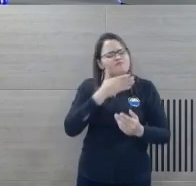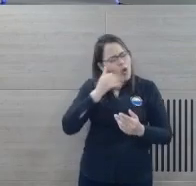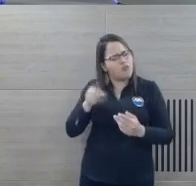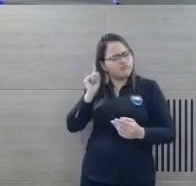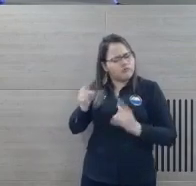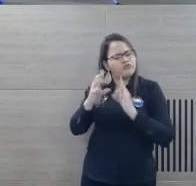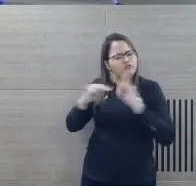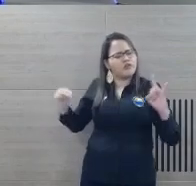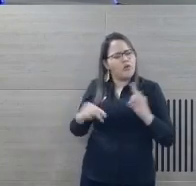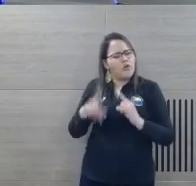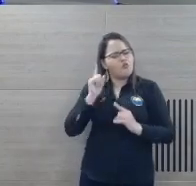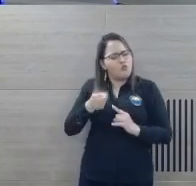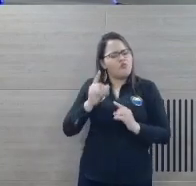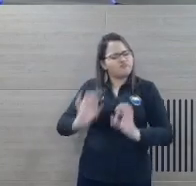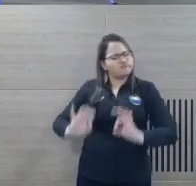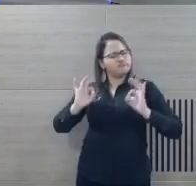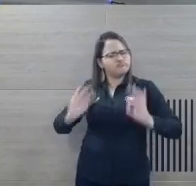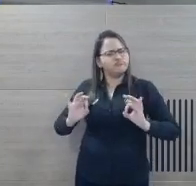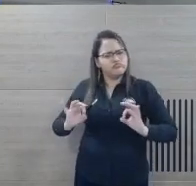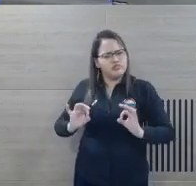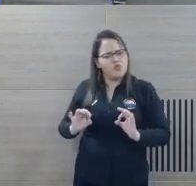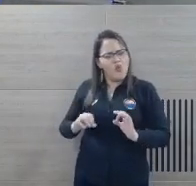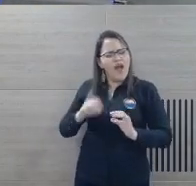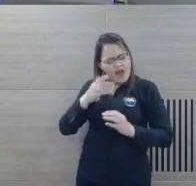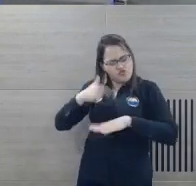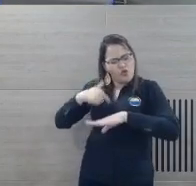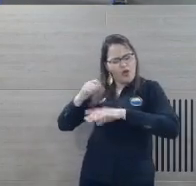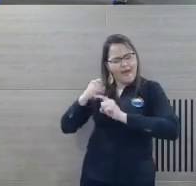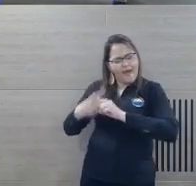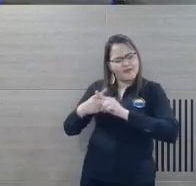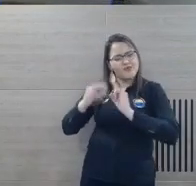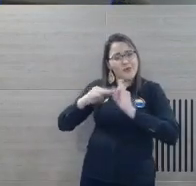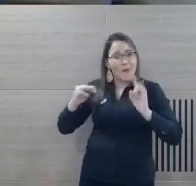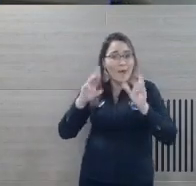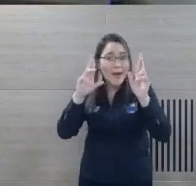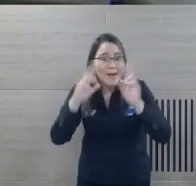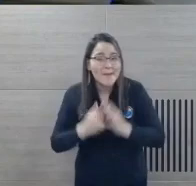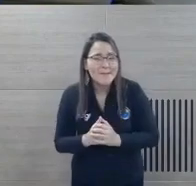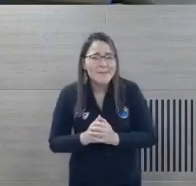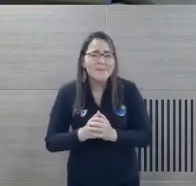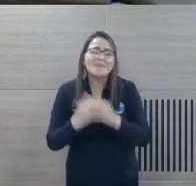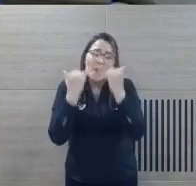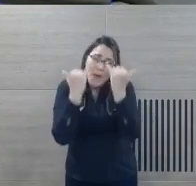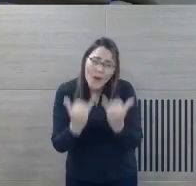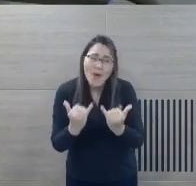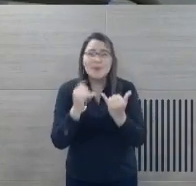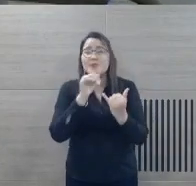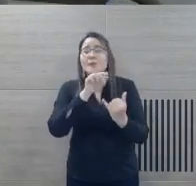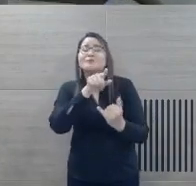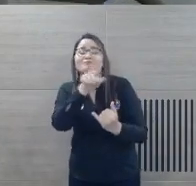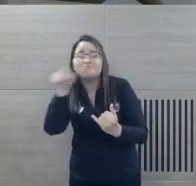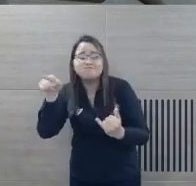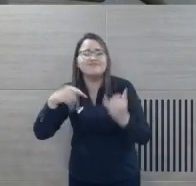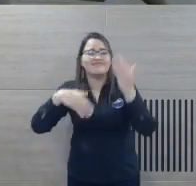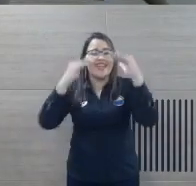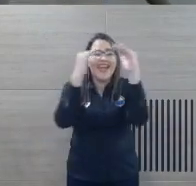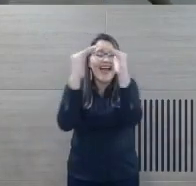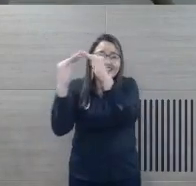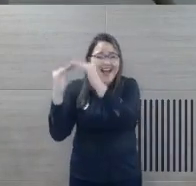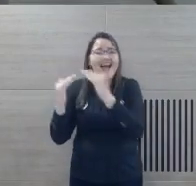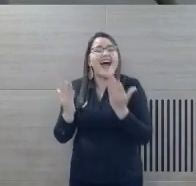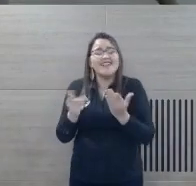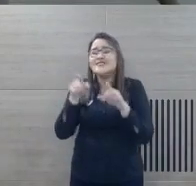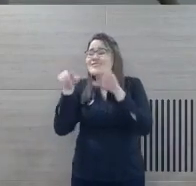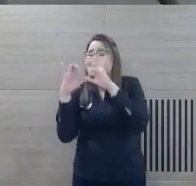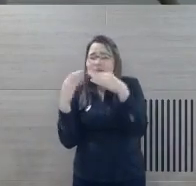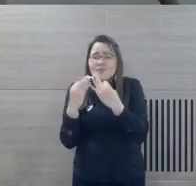Hoy muchos tienen la posibilidad de estar en su casa compartiendo con sus familiares. Denle un gran abrazo y denle las gracias. A lo mejor este es